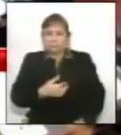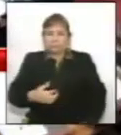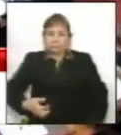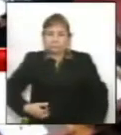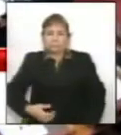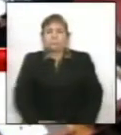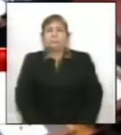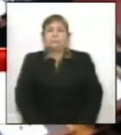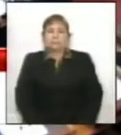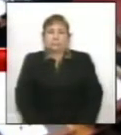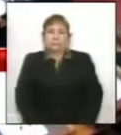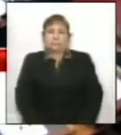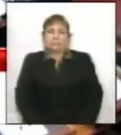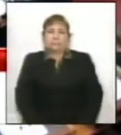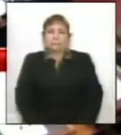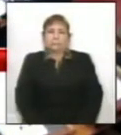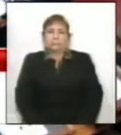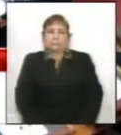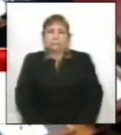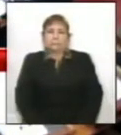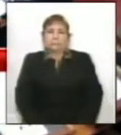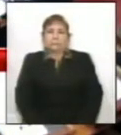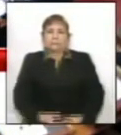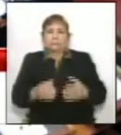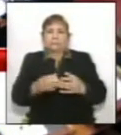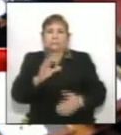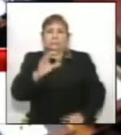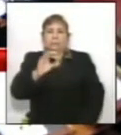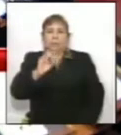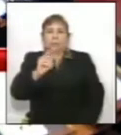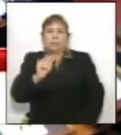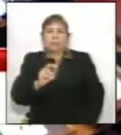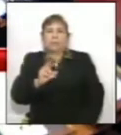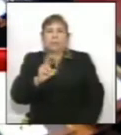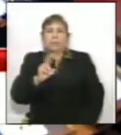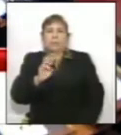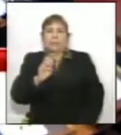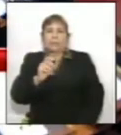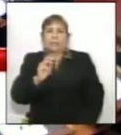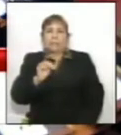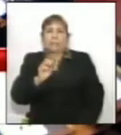Muchas gracias, congresista. Tiene la palabra la congresista Cristina Retamoso. 3 minutos.